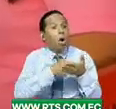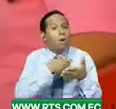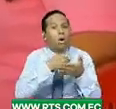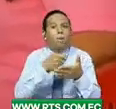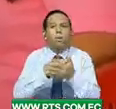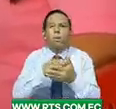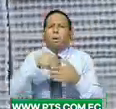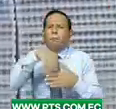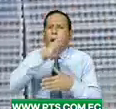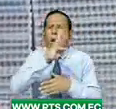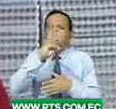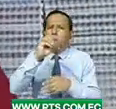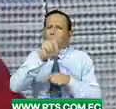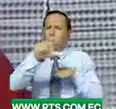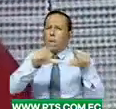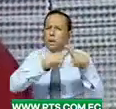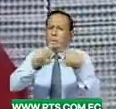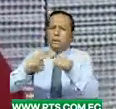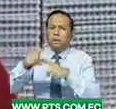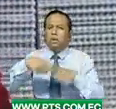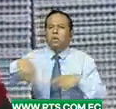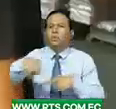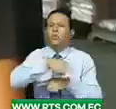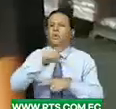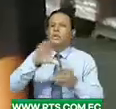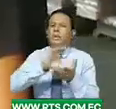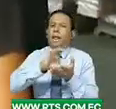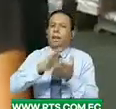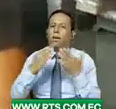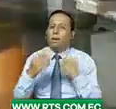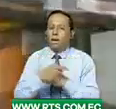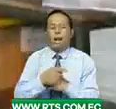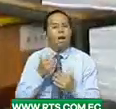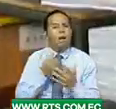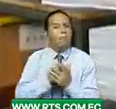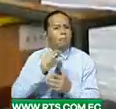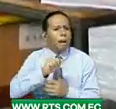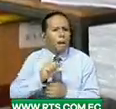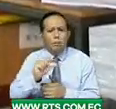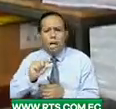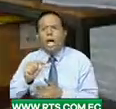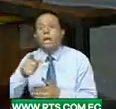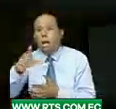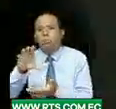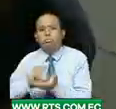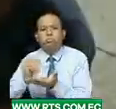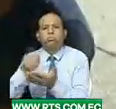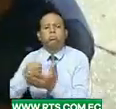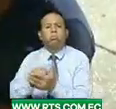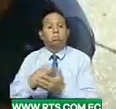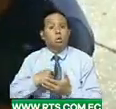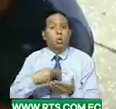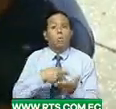60 locales en el sector de las Cuatro Manzanas de Guayaquil en busca de un mejor precio. Hasta aquí llevo